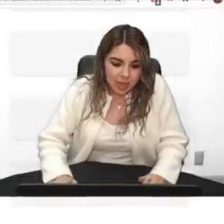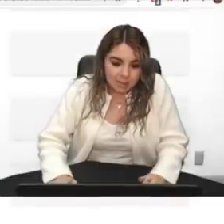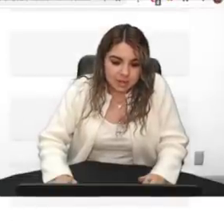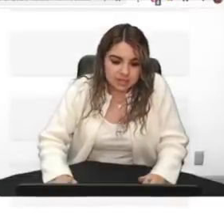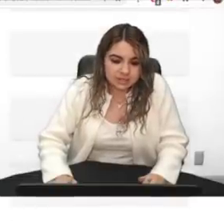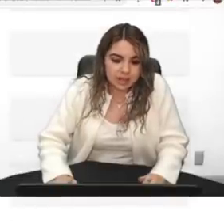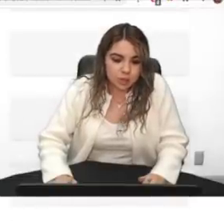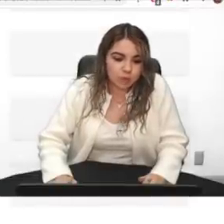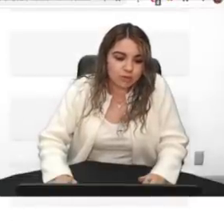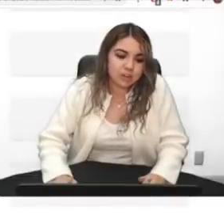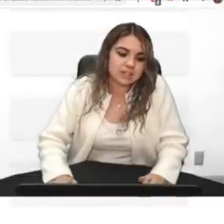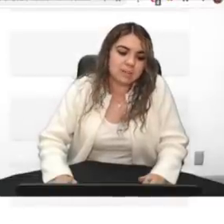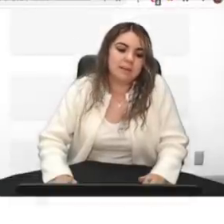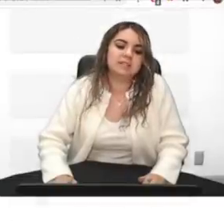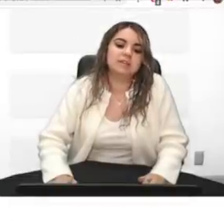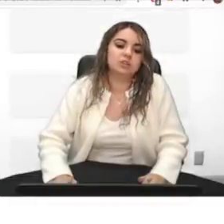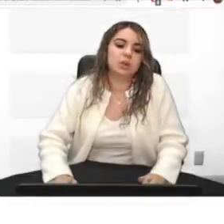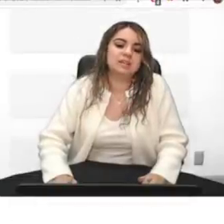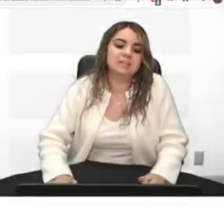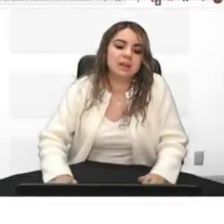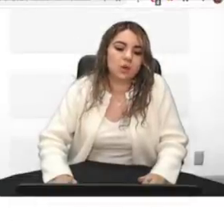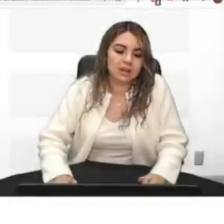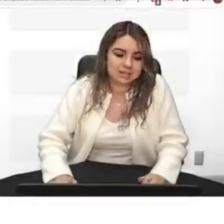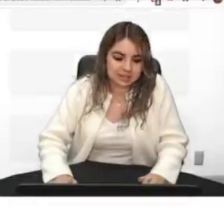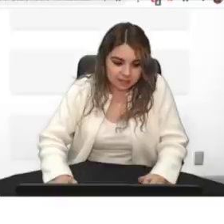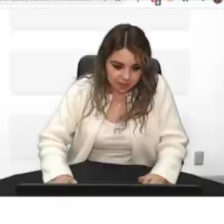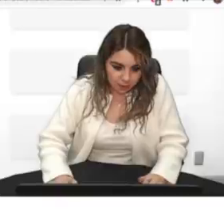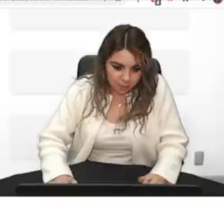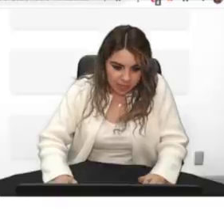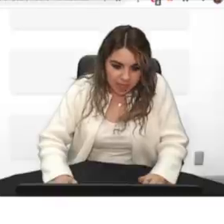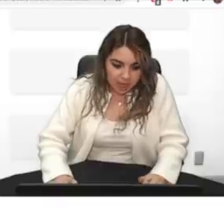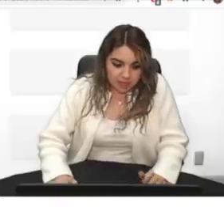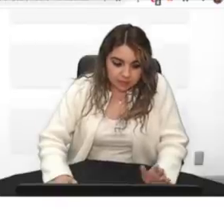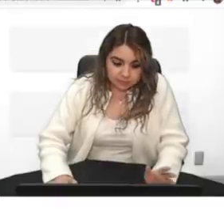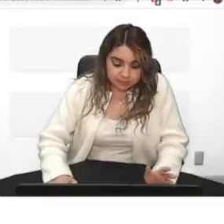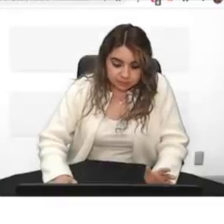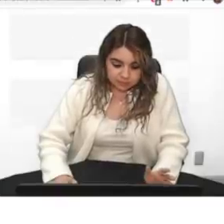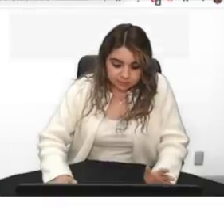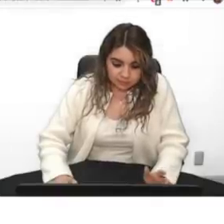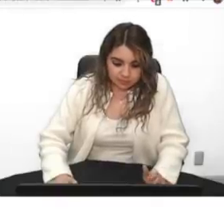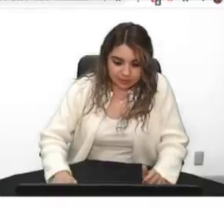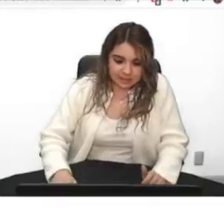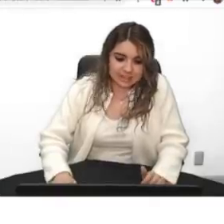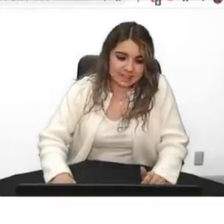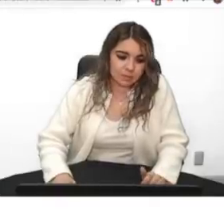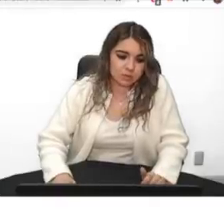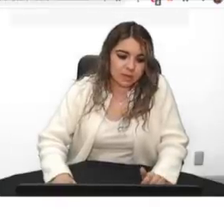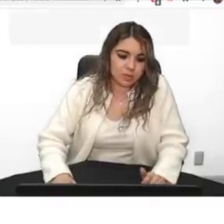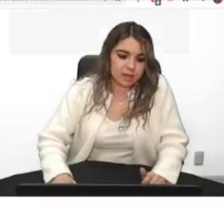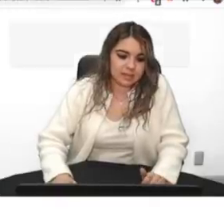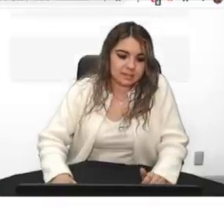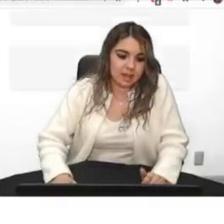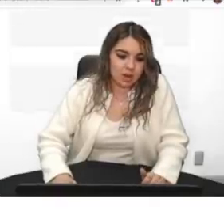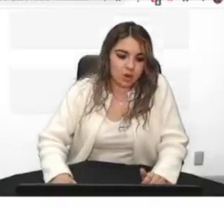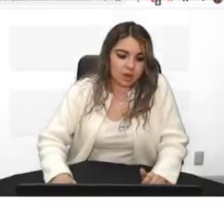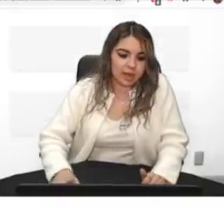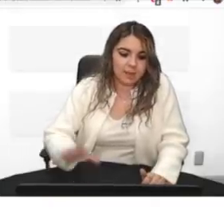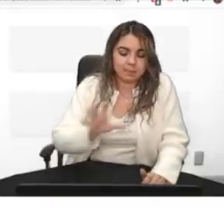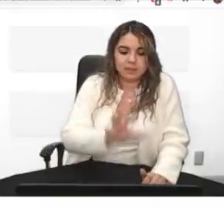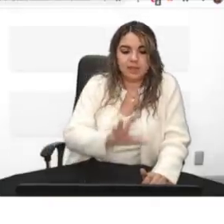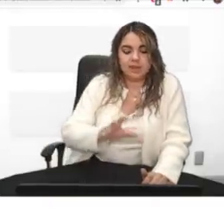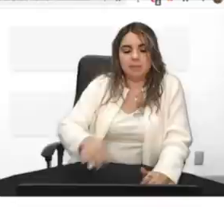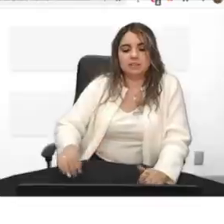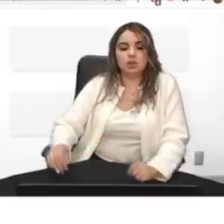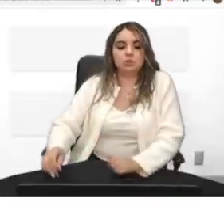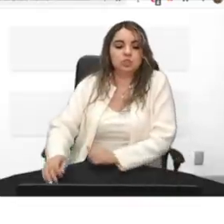Caribe, presentado en conferencia de prensa virtual este miércoles en Santiago. Aquí estamos viendo, y aquí está lo